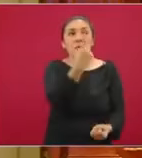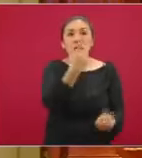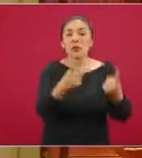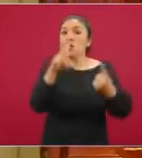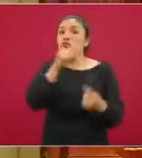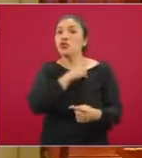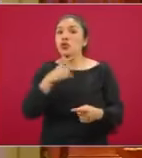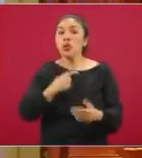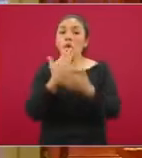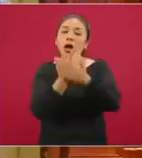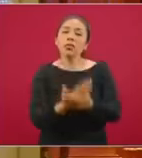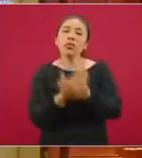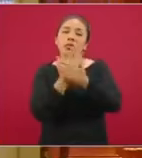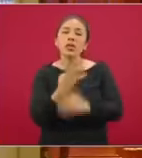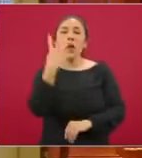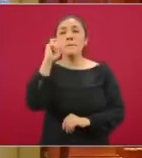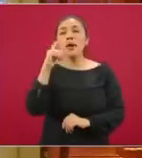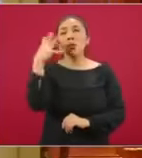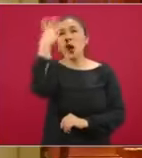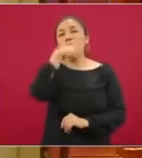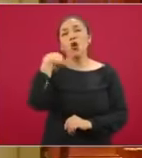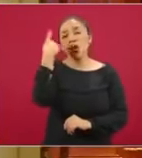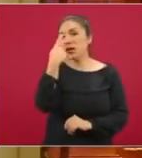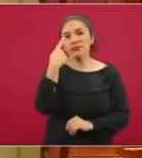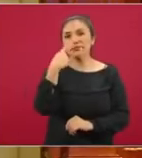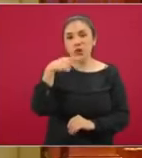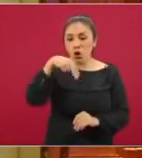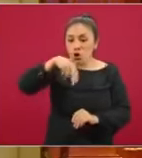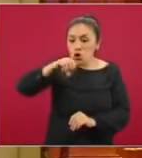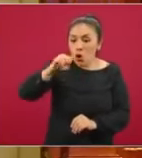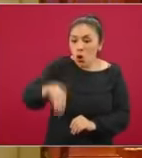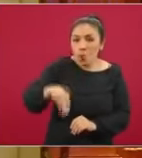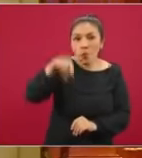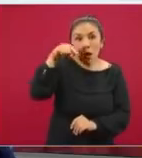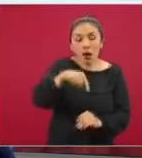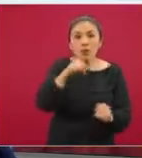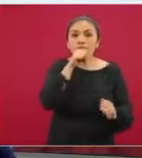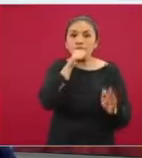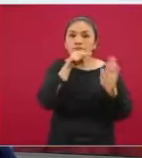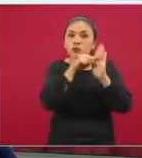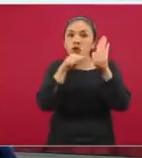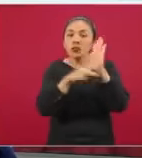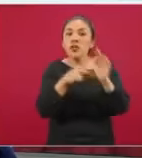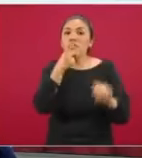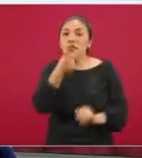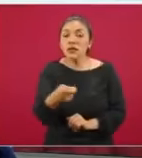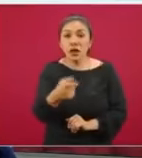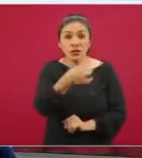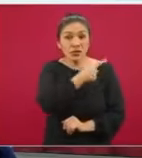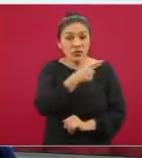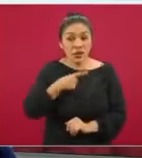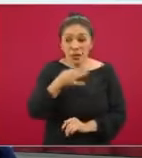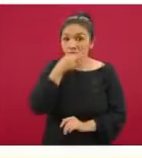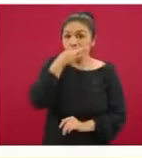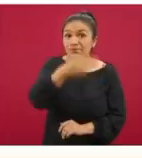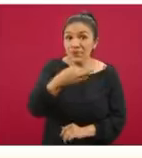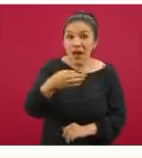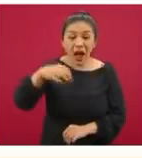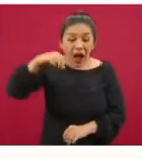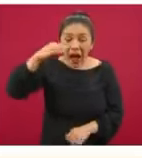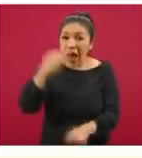de transcurrir más de 24 horas. Cuando una norma o un lineamiento dice o refiere que algo debe de notificarse de